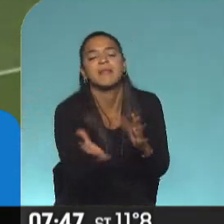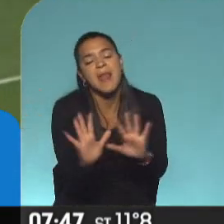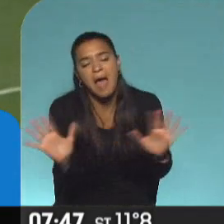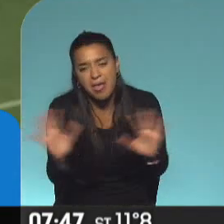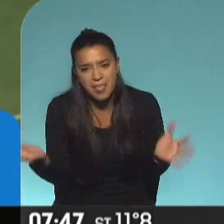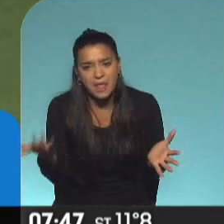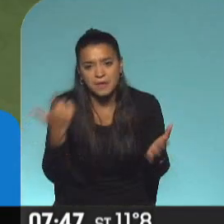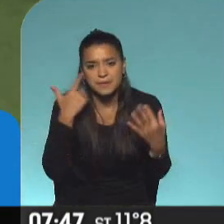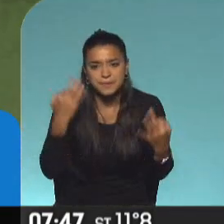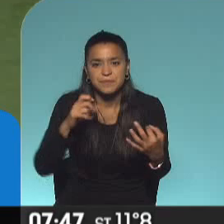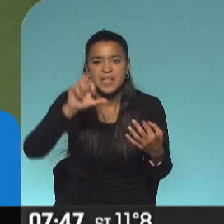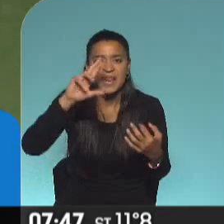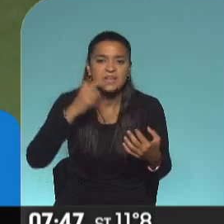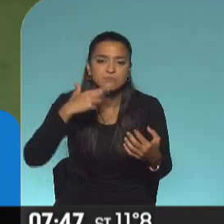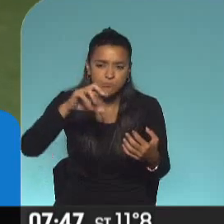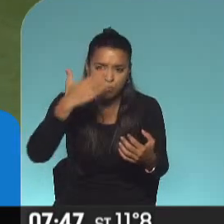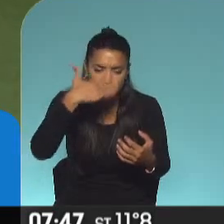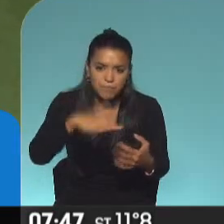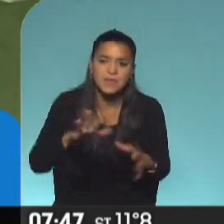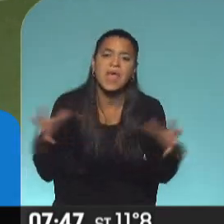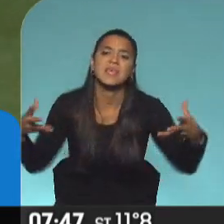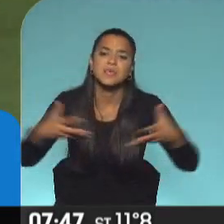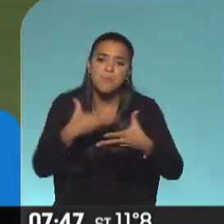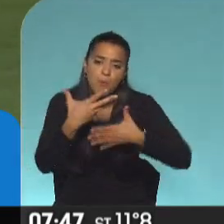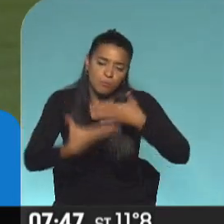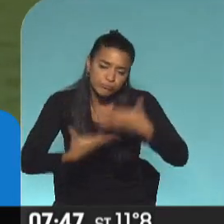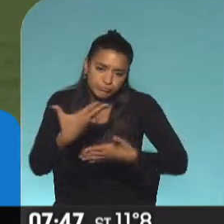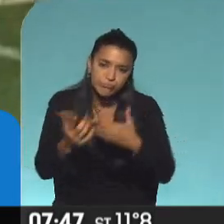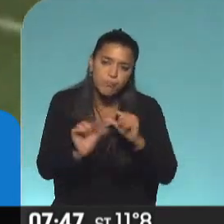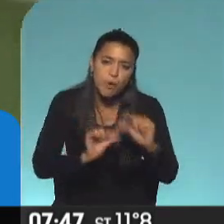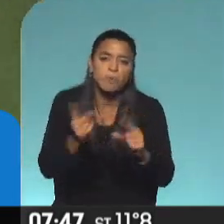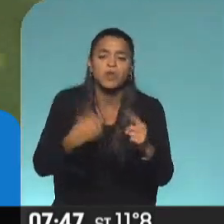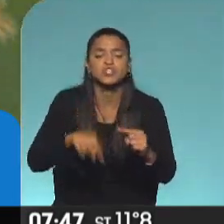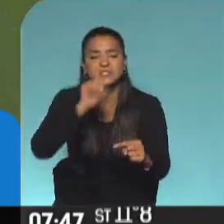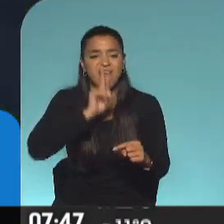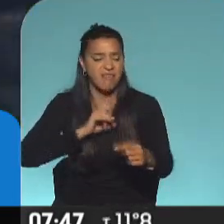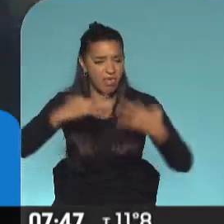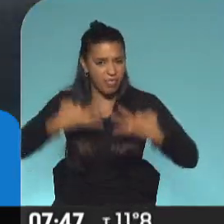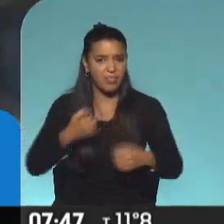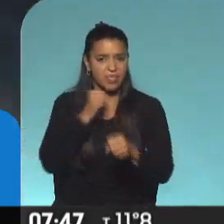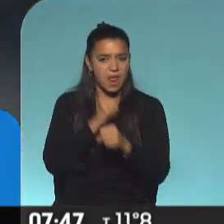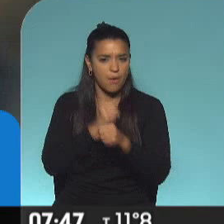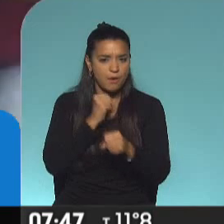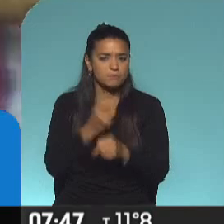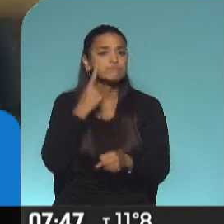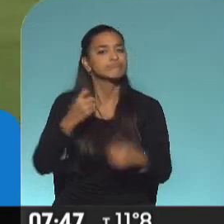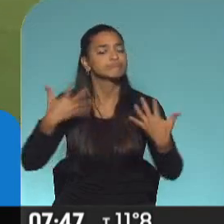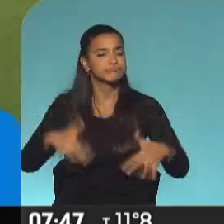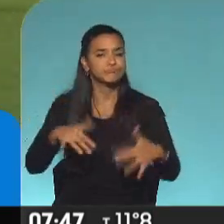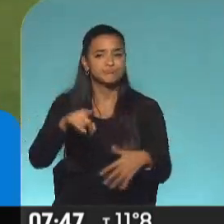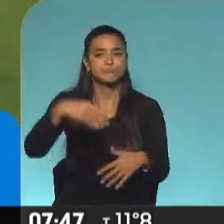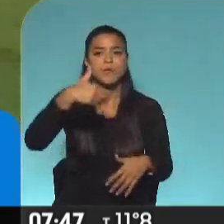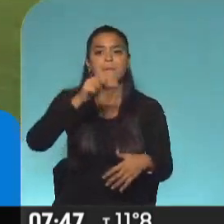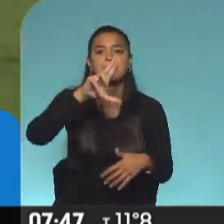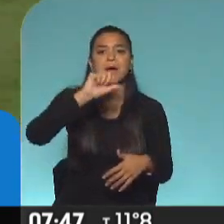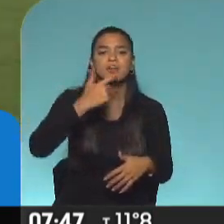vamos a estar escuchando a Crespo. Es un equipo que se está armando con humildad, pero con mucha seriedad desde el trabajo, y esto se nota. Llegó